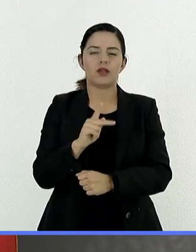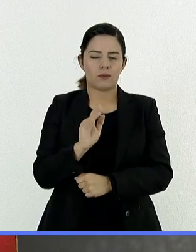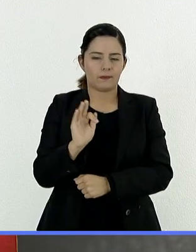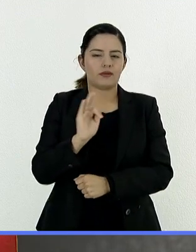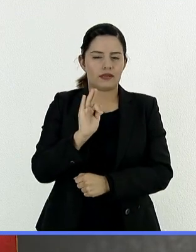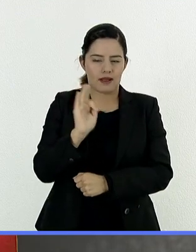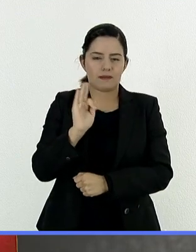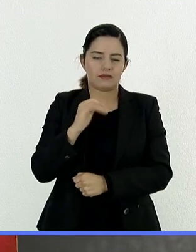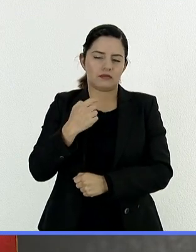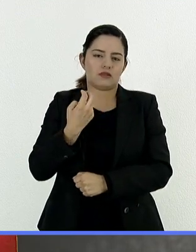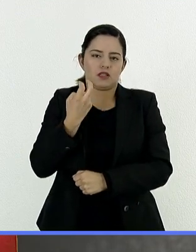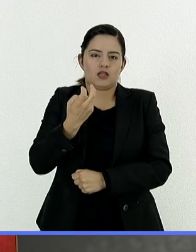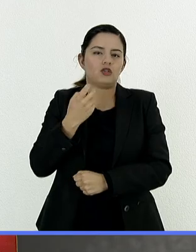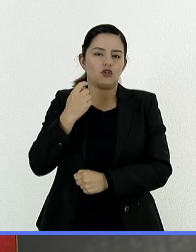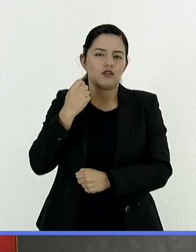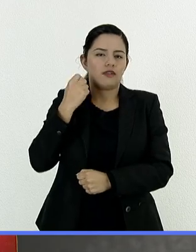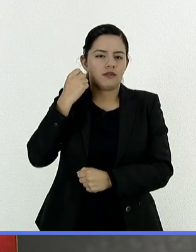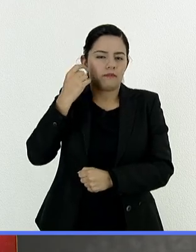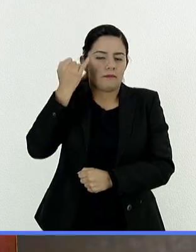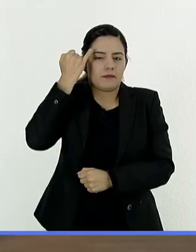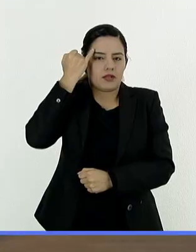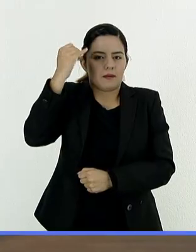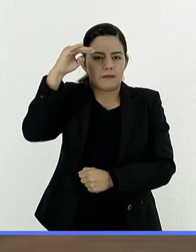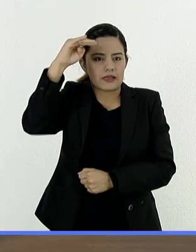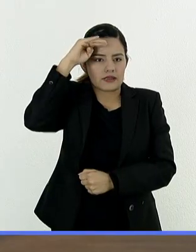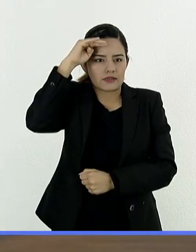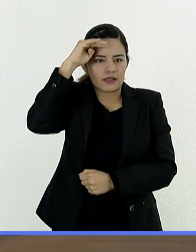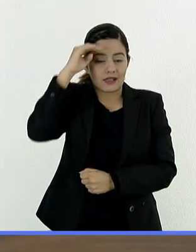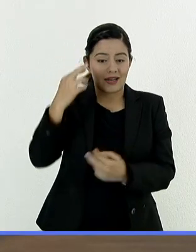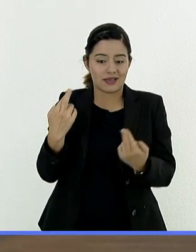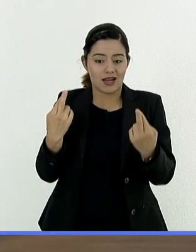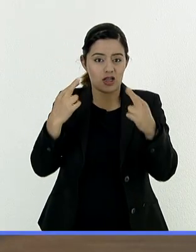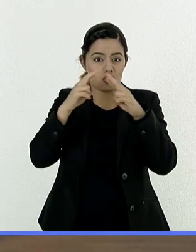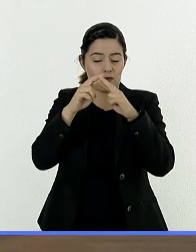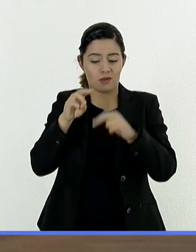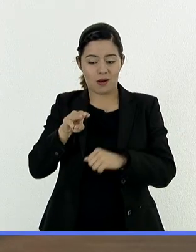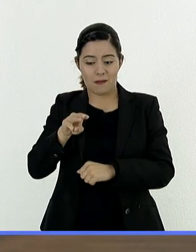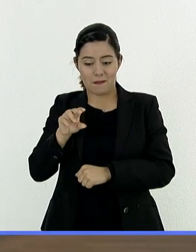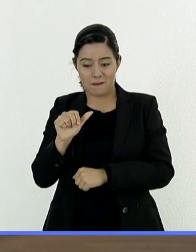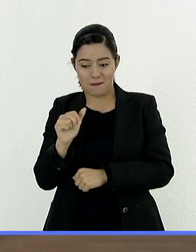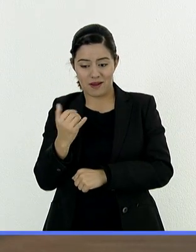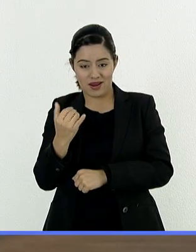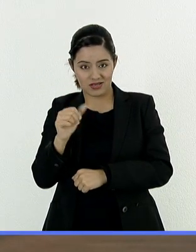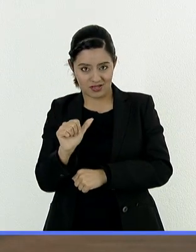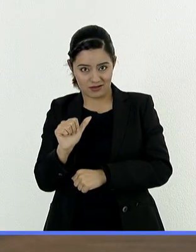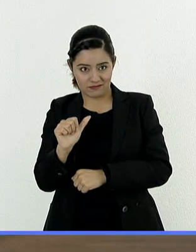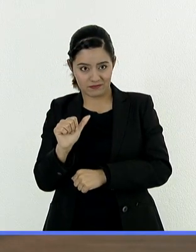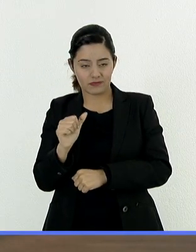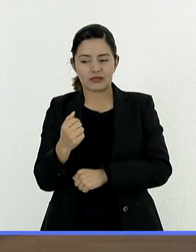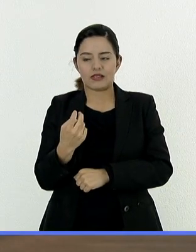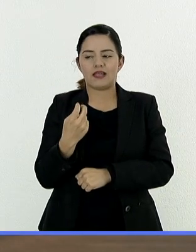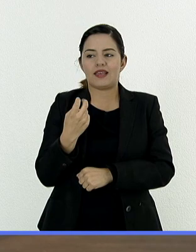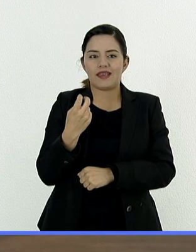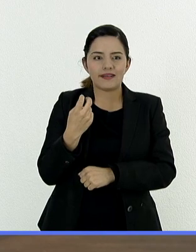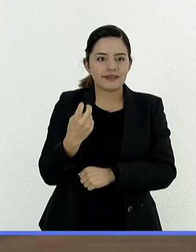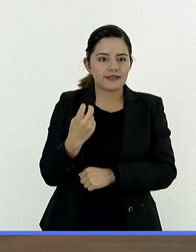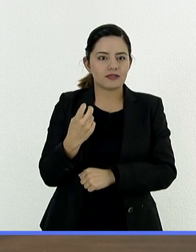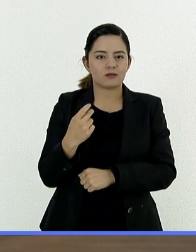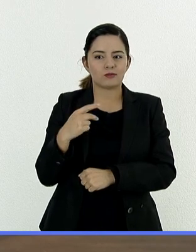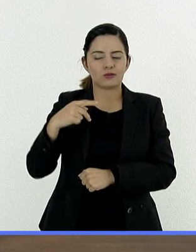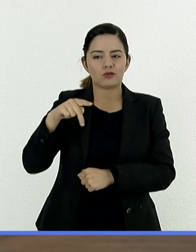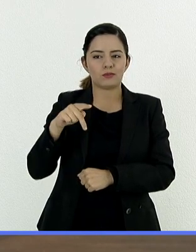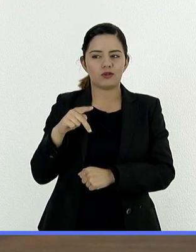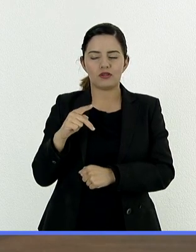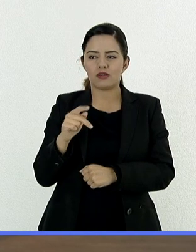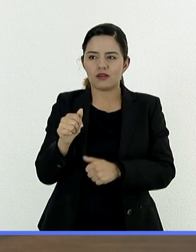y estamos investigando eso la religión Maya toma muchas de Estas ideas de una manera como una tradición